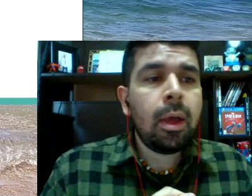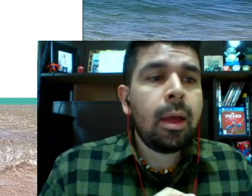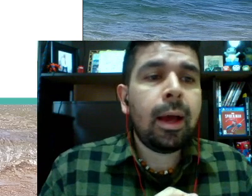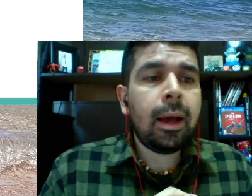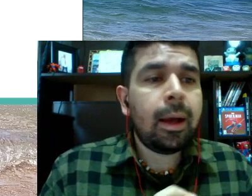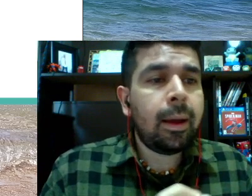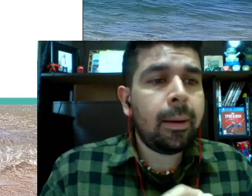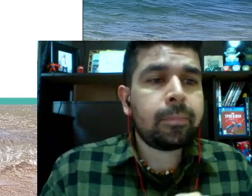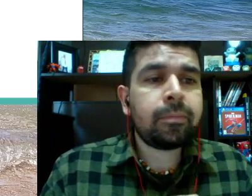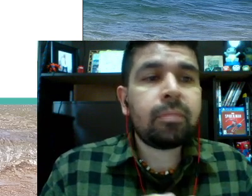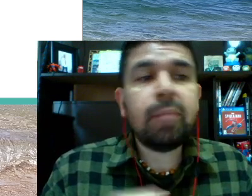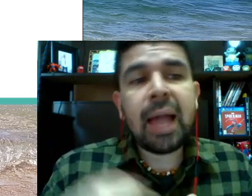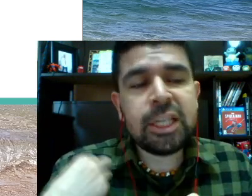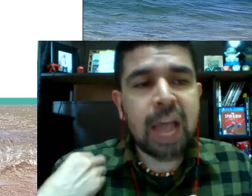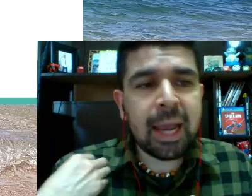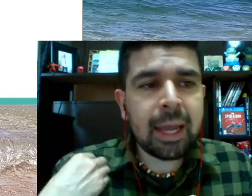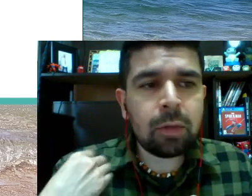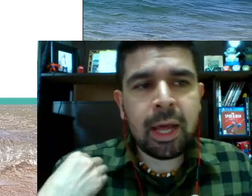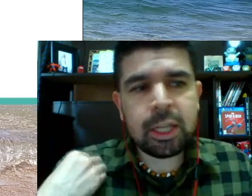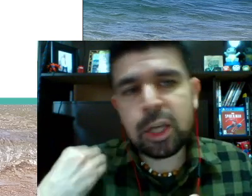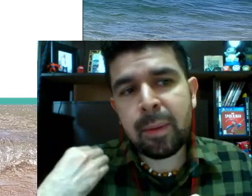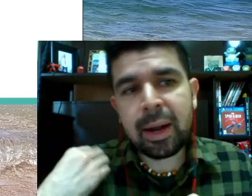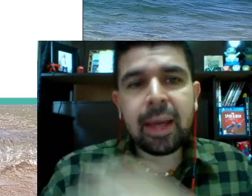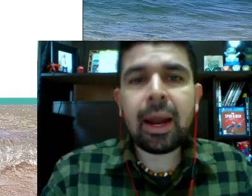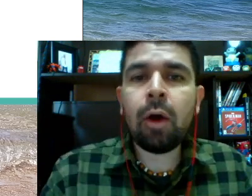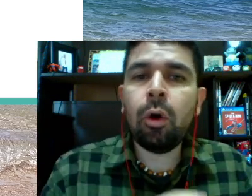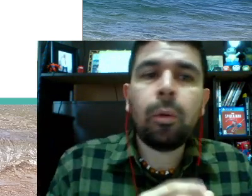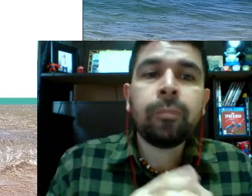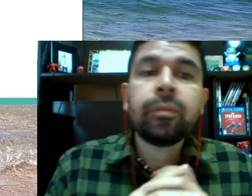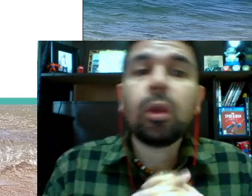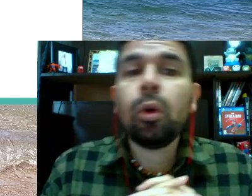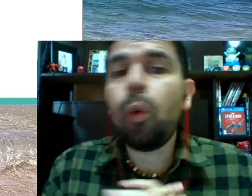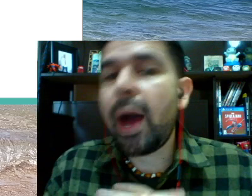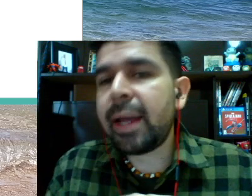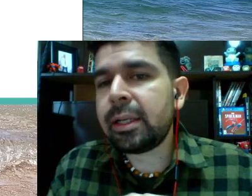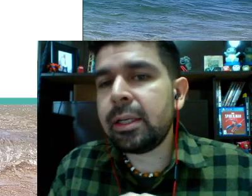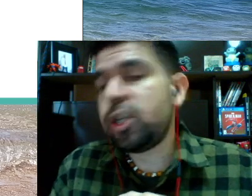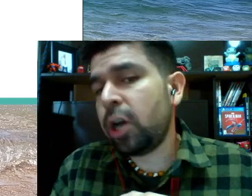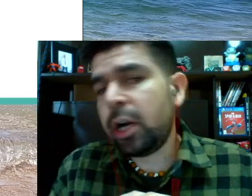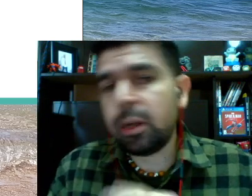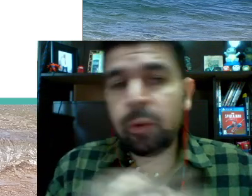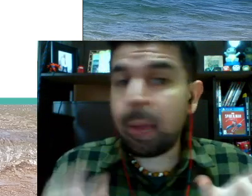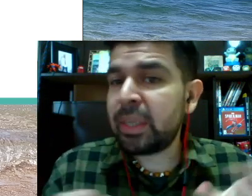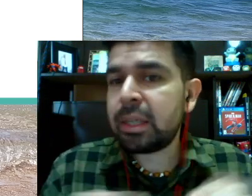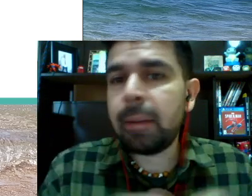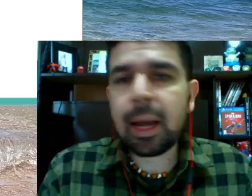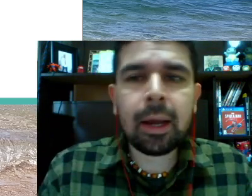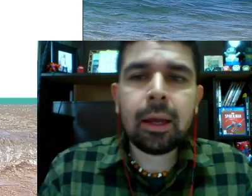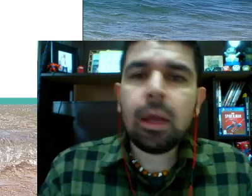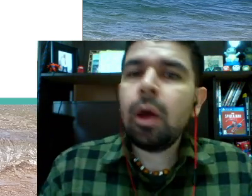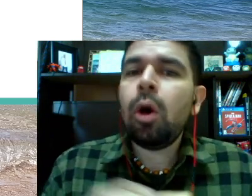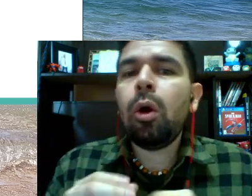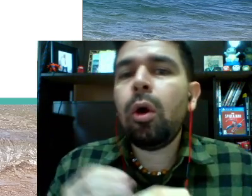a black ya que una chamarra negra o white ser una camisa blanca